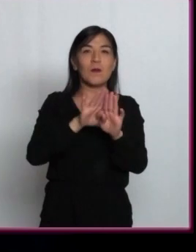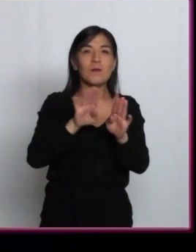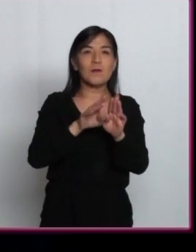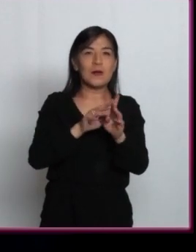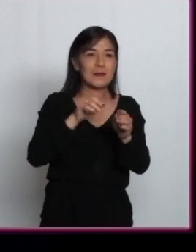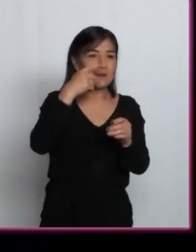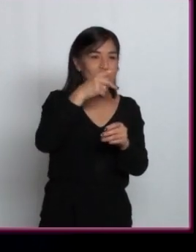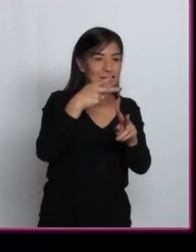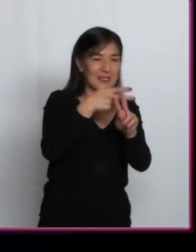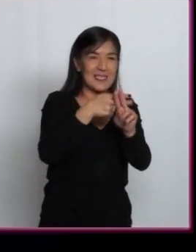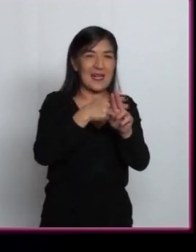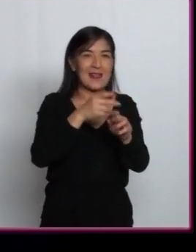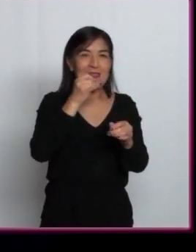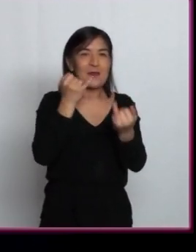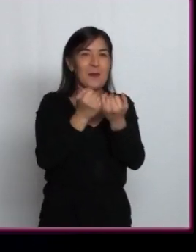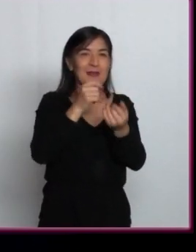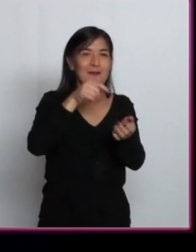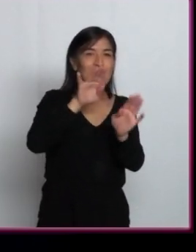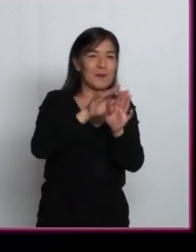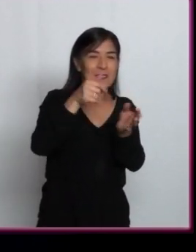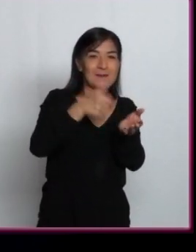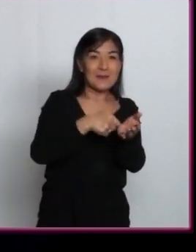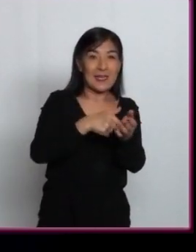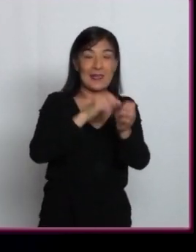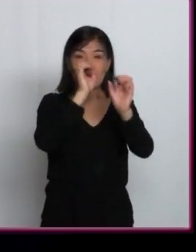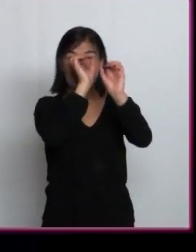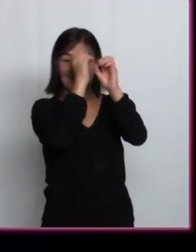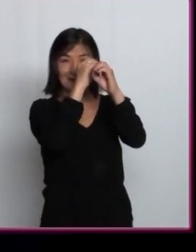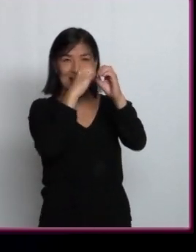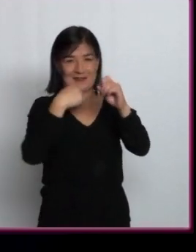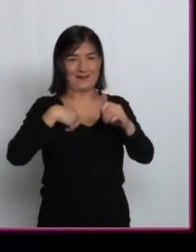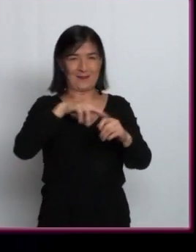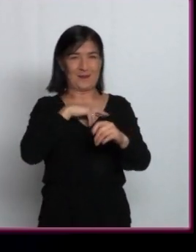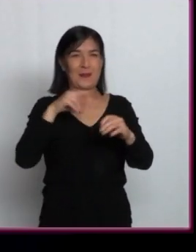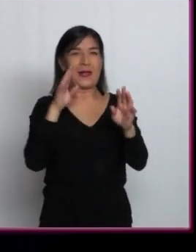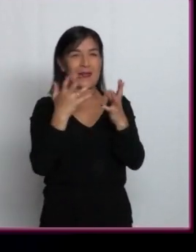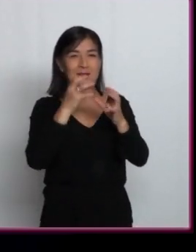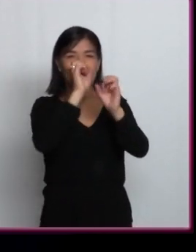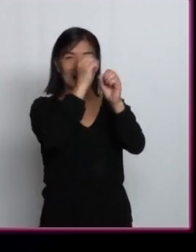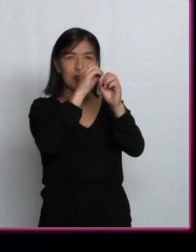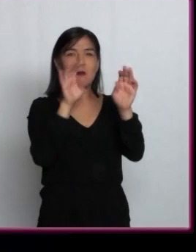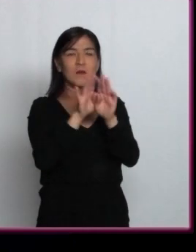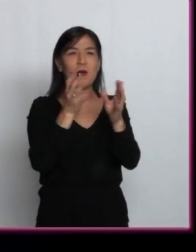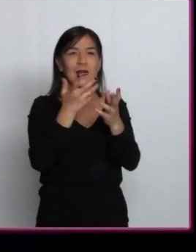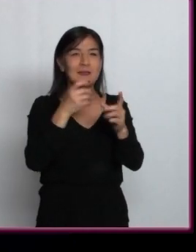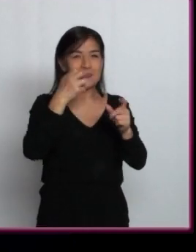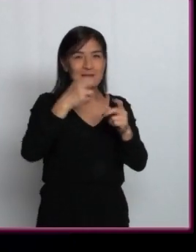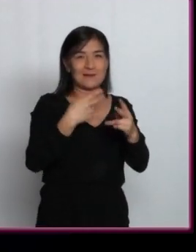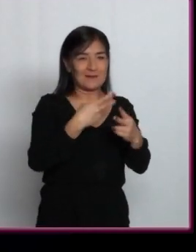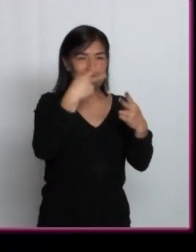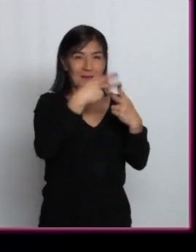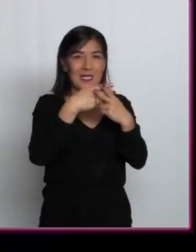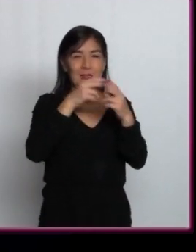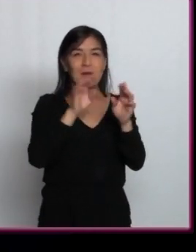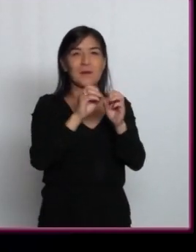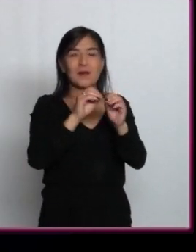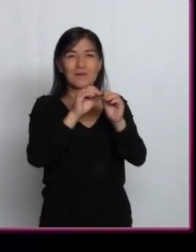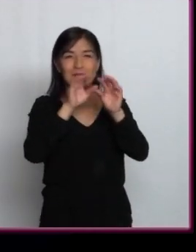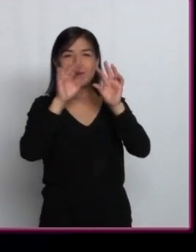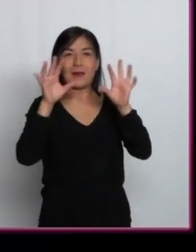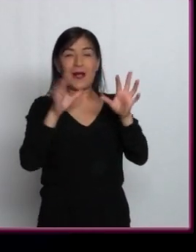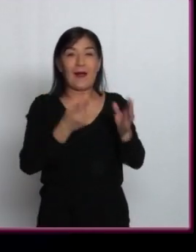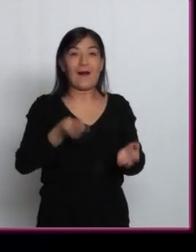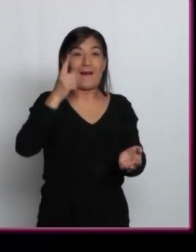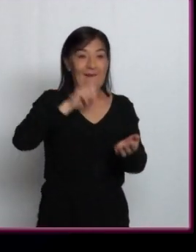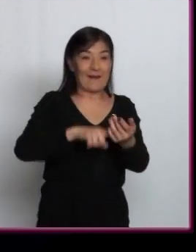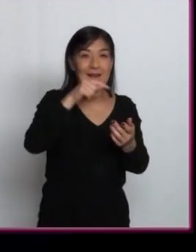estrella. Entonces nosotros con nuestro telescopio podemos detectar ese decremento en el brillo y saber que ahí hay un